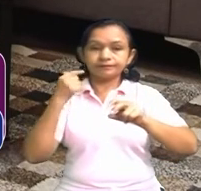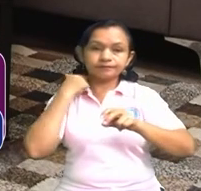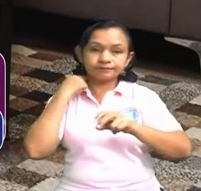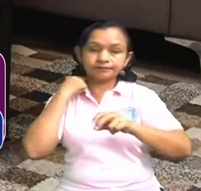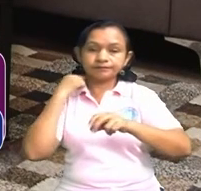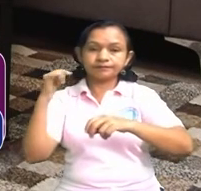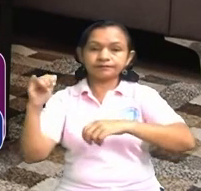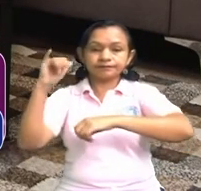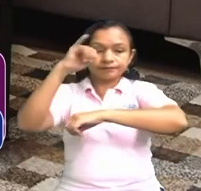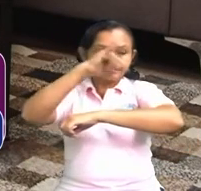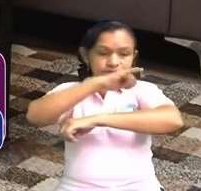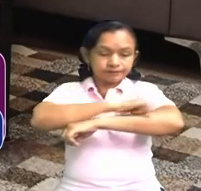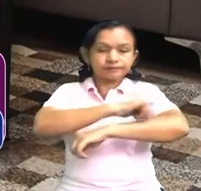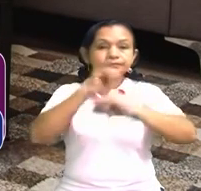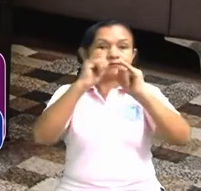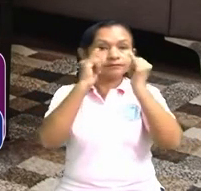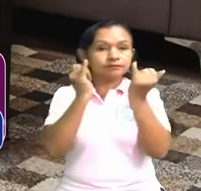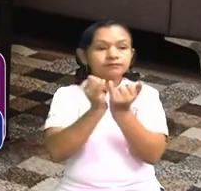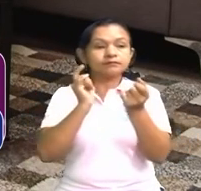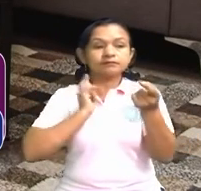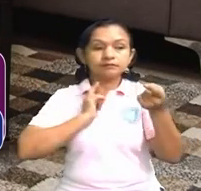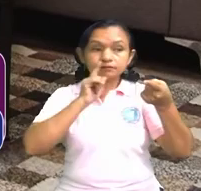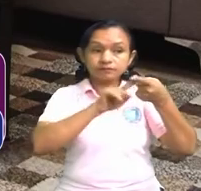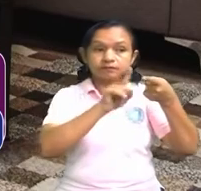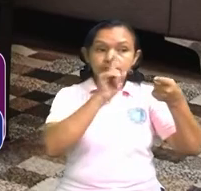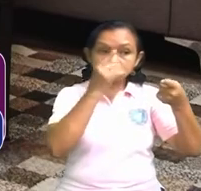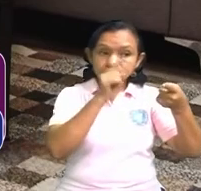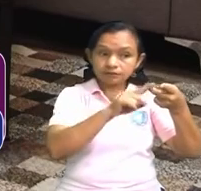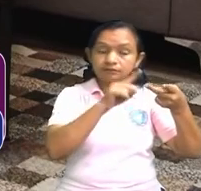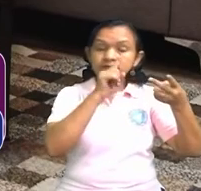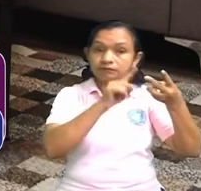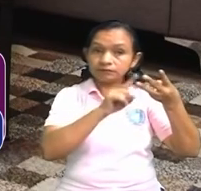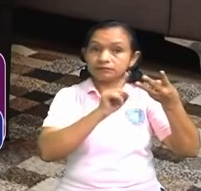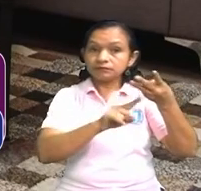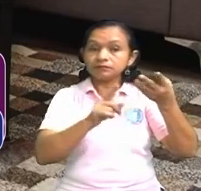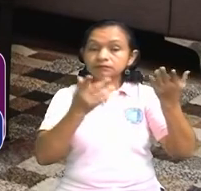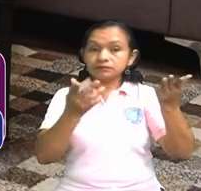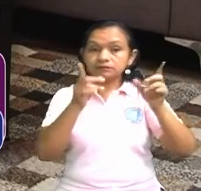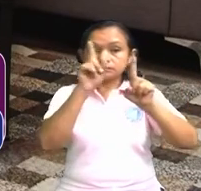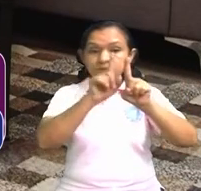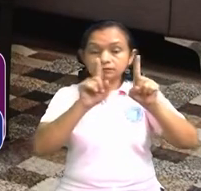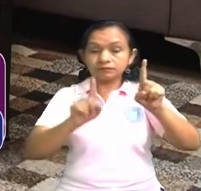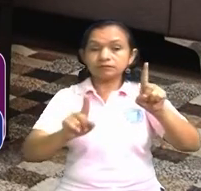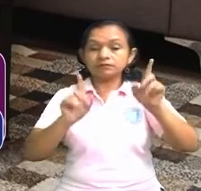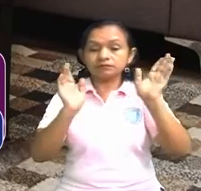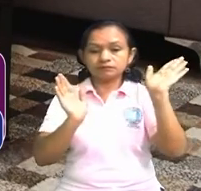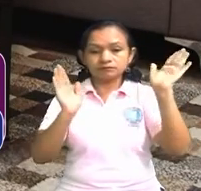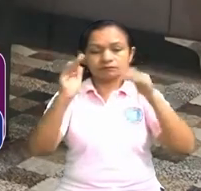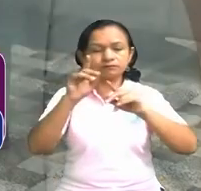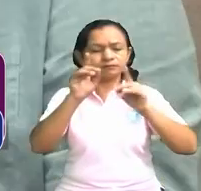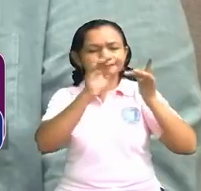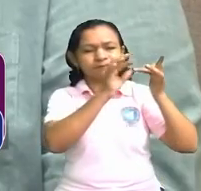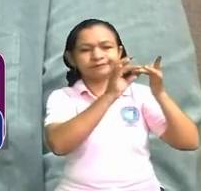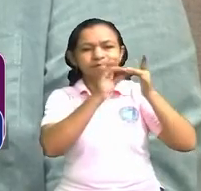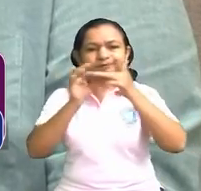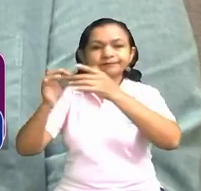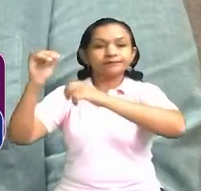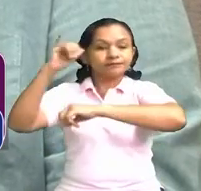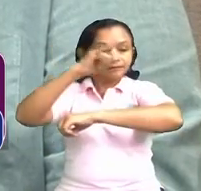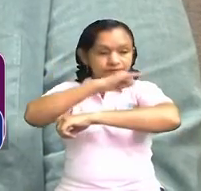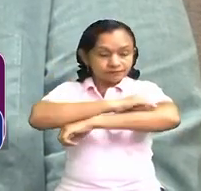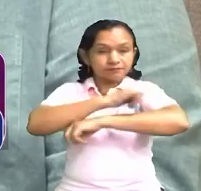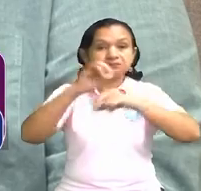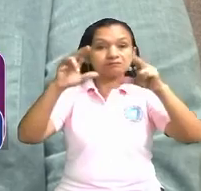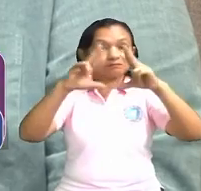periódicamente a nuestro aeropuerto internacional. Que es el más seguro de la región, por cierto. Que tiene un nivel de certificación elevado,